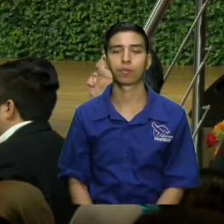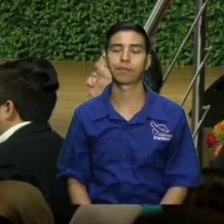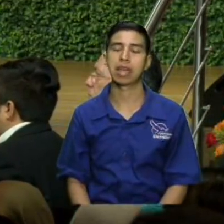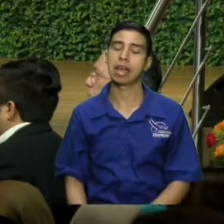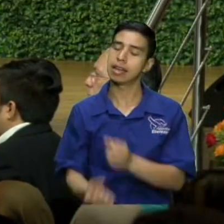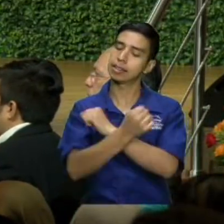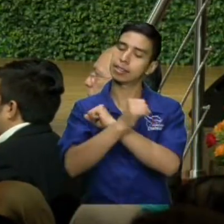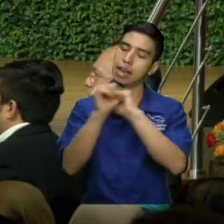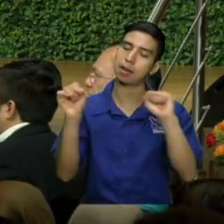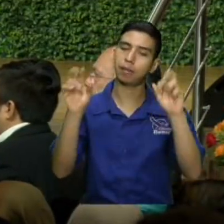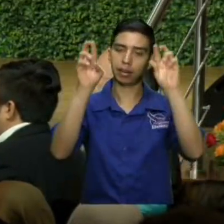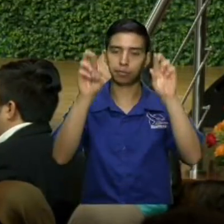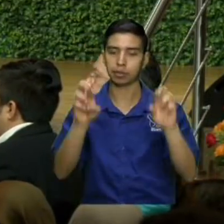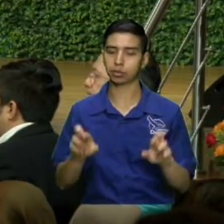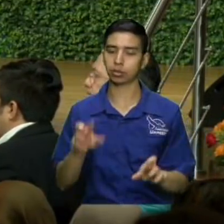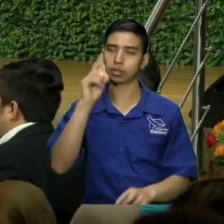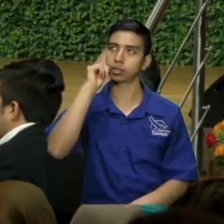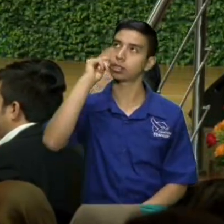salva hoy, Señor.